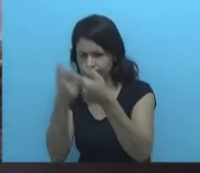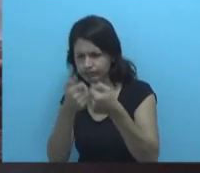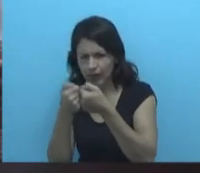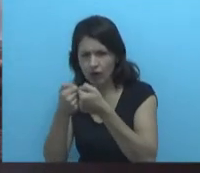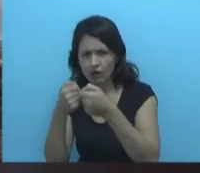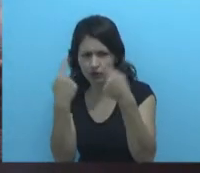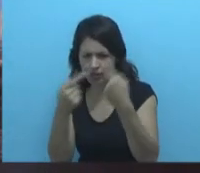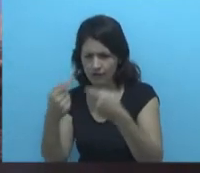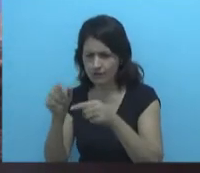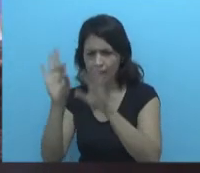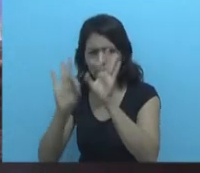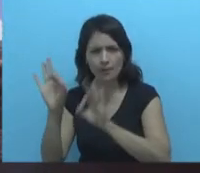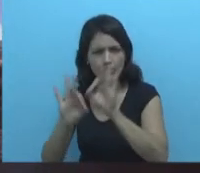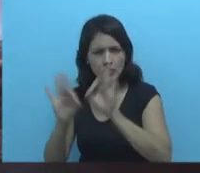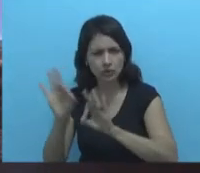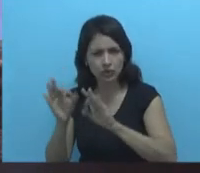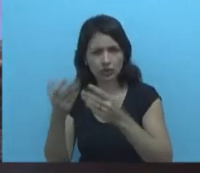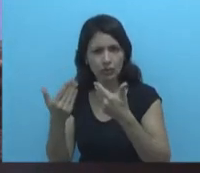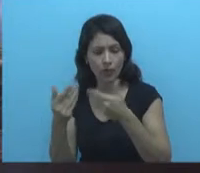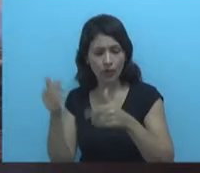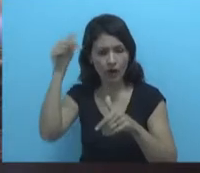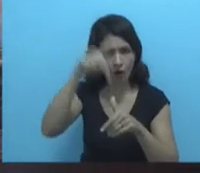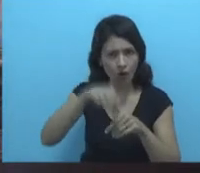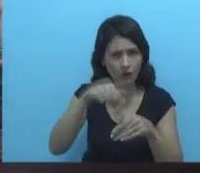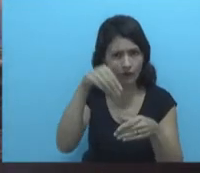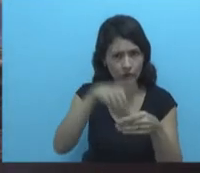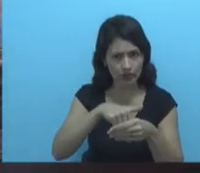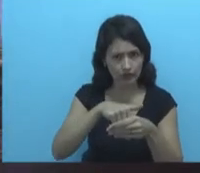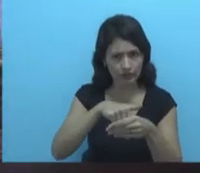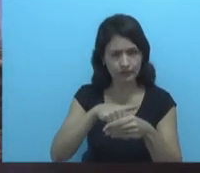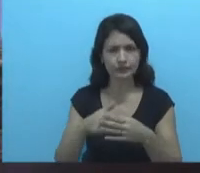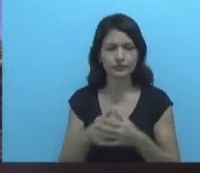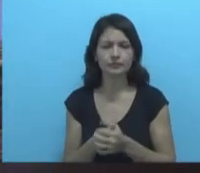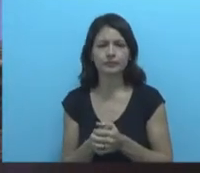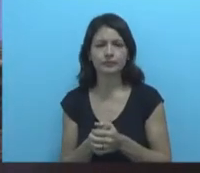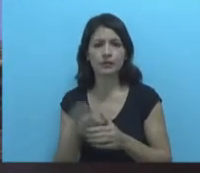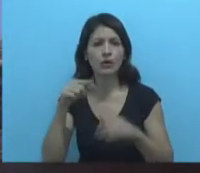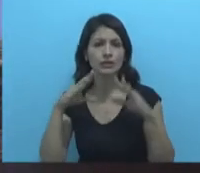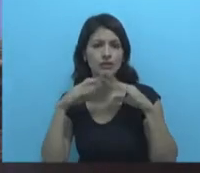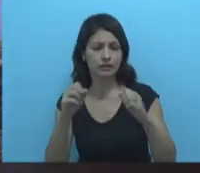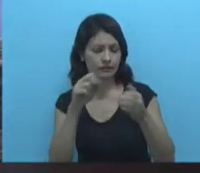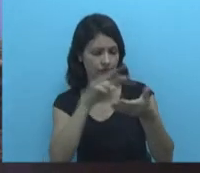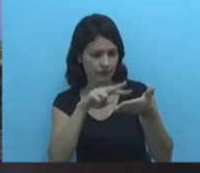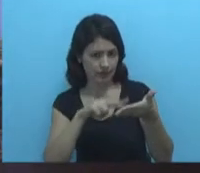su reserva y posterior tratamiento sobre tablas.